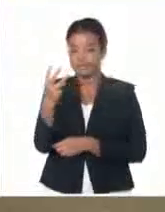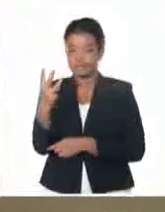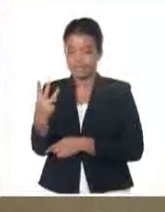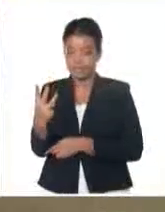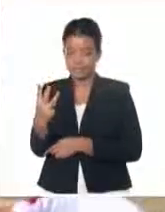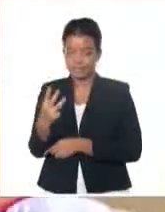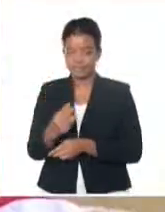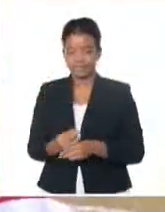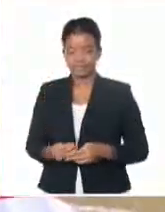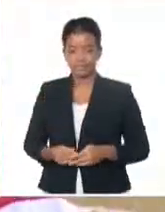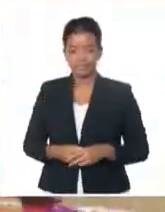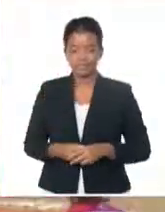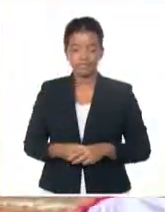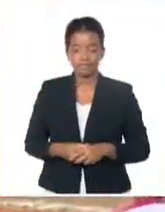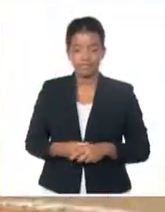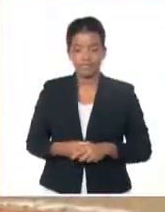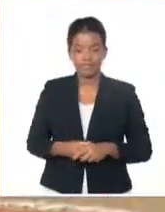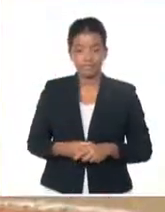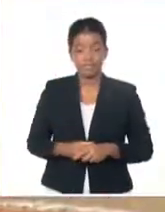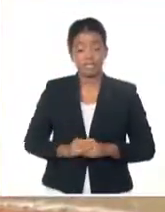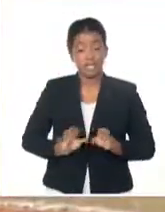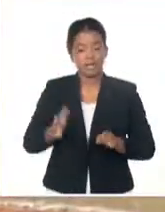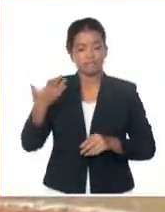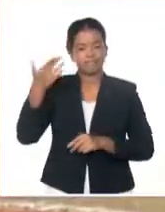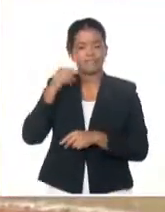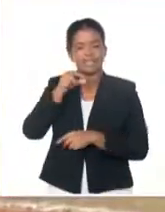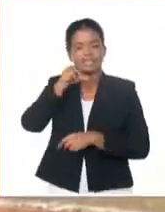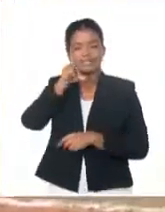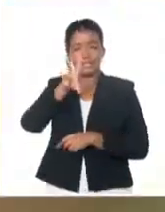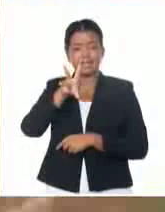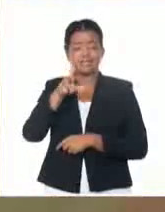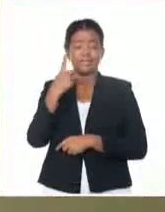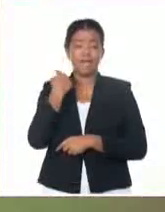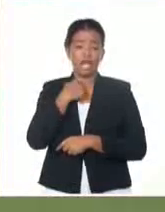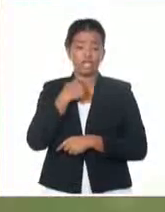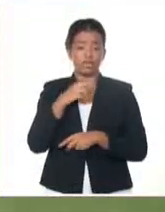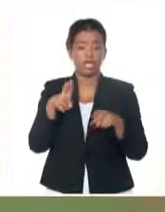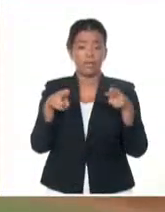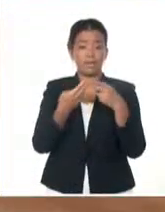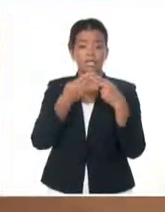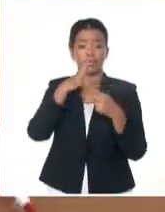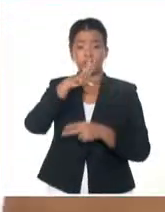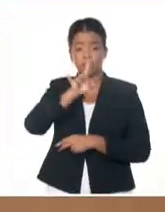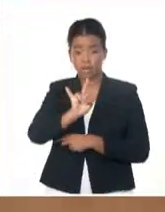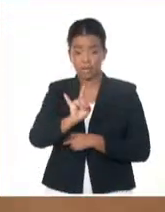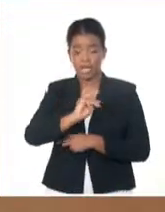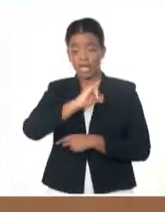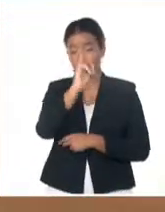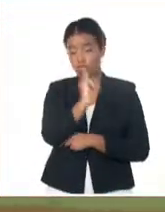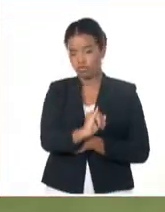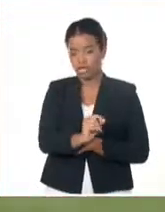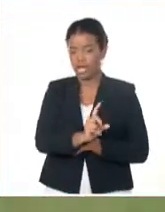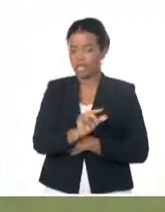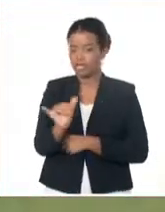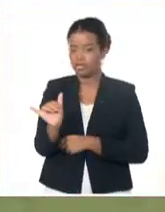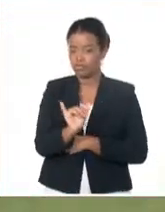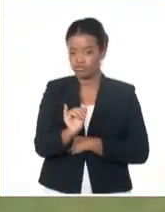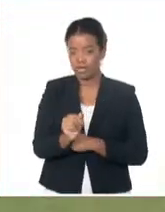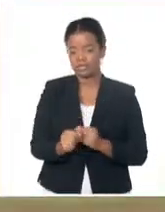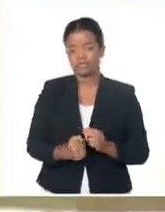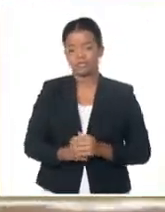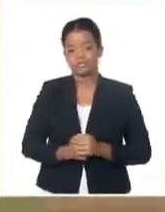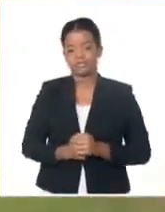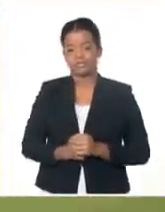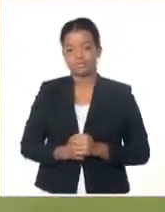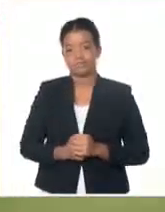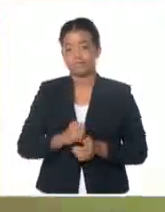Béisbol. Mientras, hace 13 años, en la serie número 49, Industriales enfrentó un panorama similar al de esta final. Comenzó con